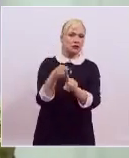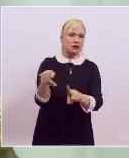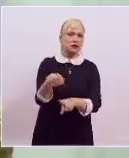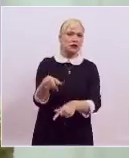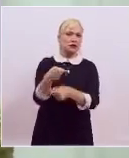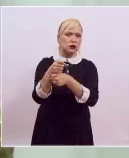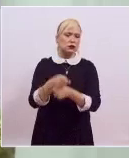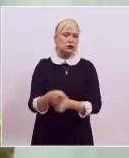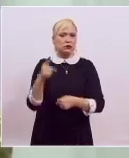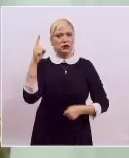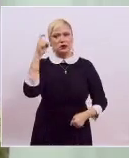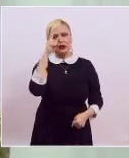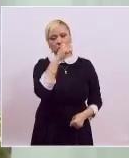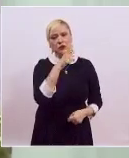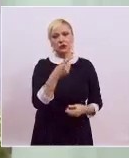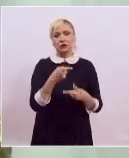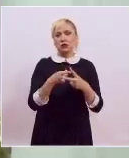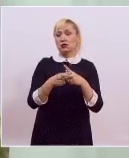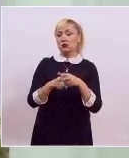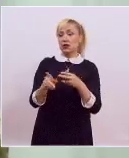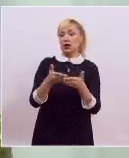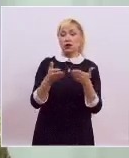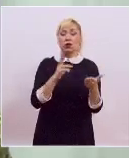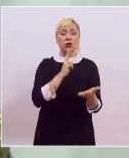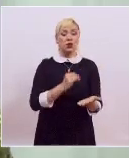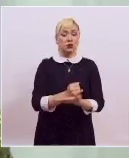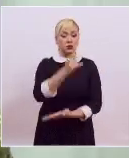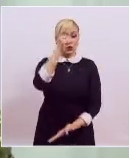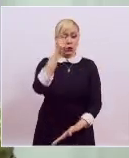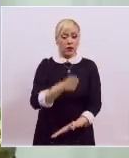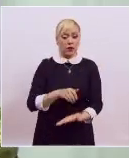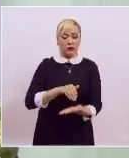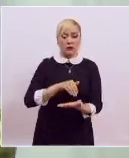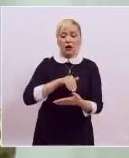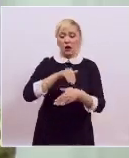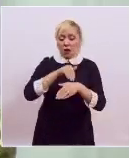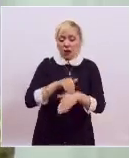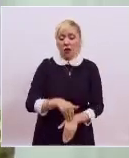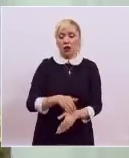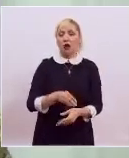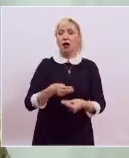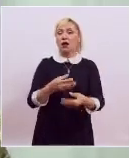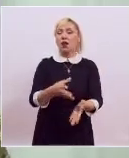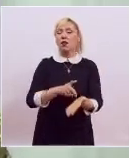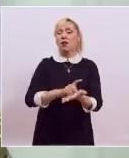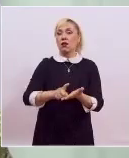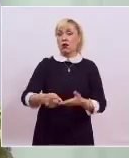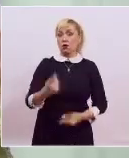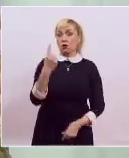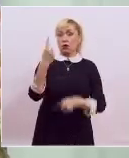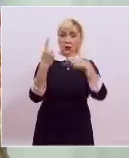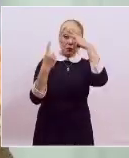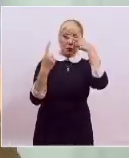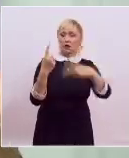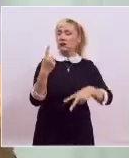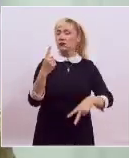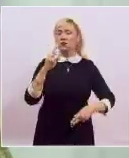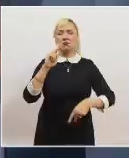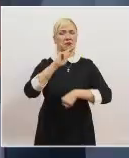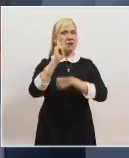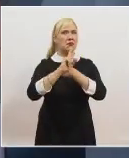también está empezando a surgir en la jurisprudencia, no solo de México, de varios países, de atender preventivamente causas como el cambio